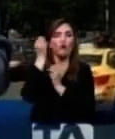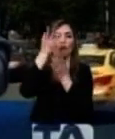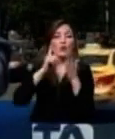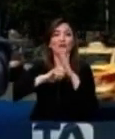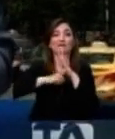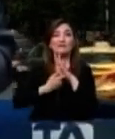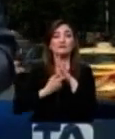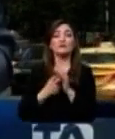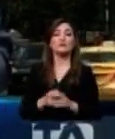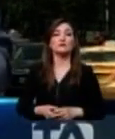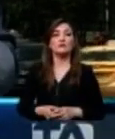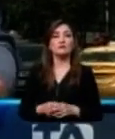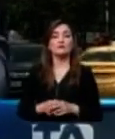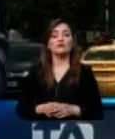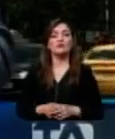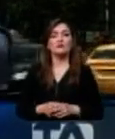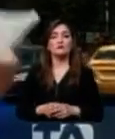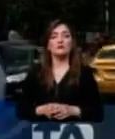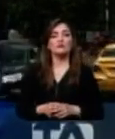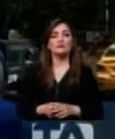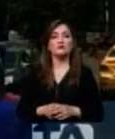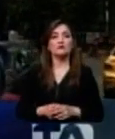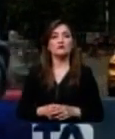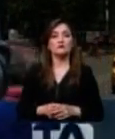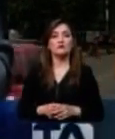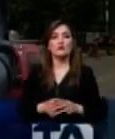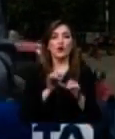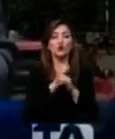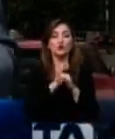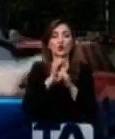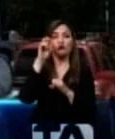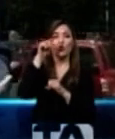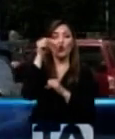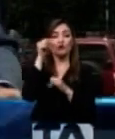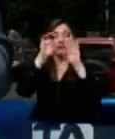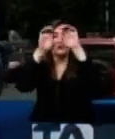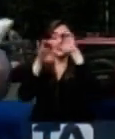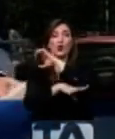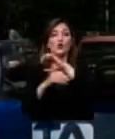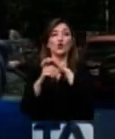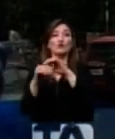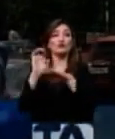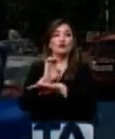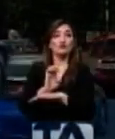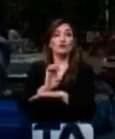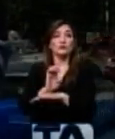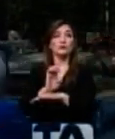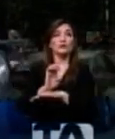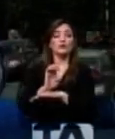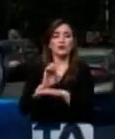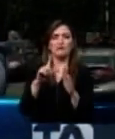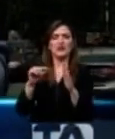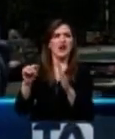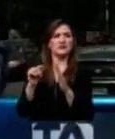destaca la conversión de una institución del estado como es petroecuador que nada tiene que ver con un financiamiento